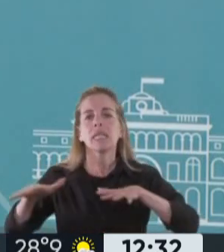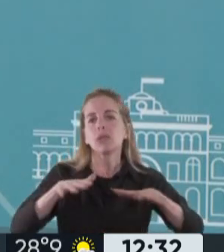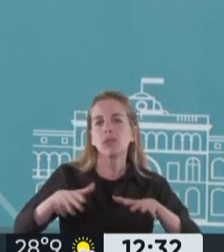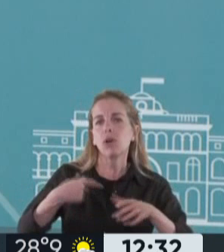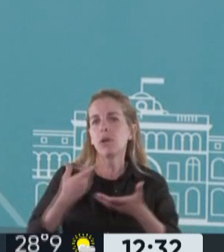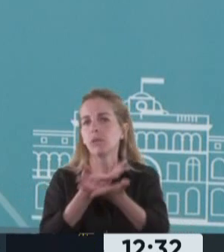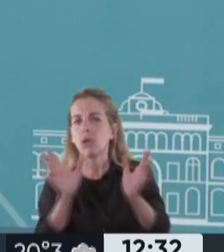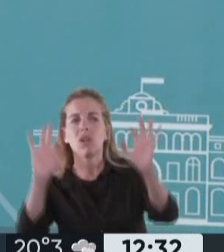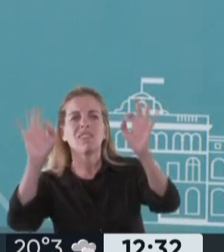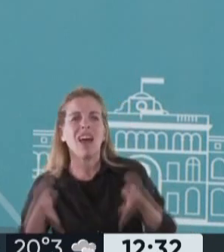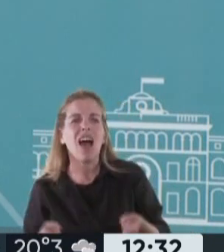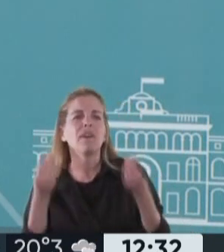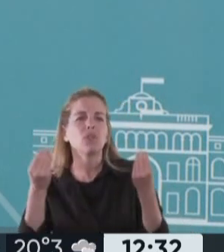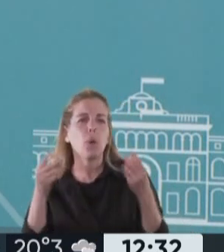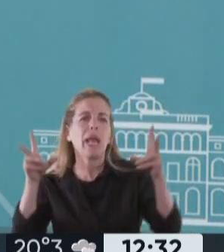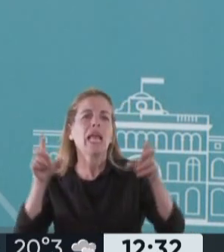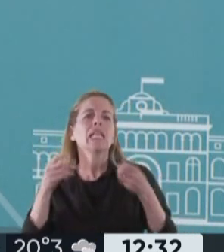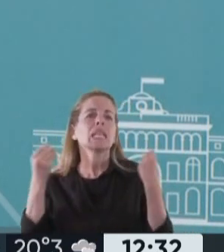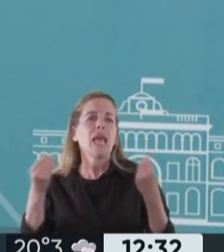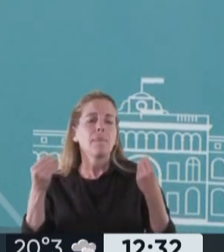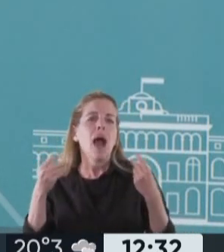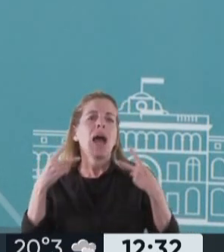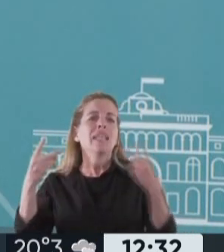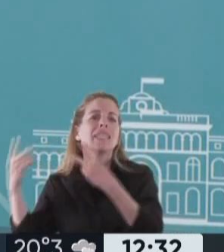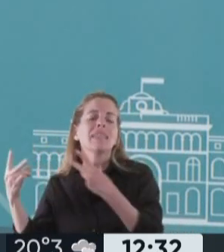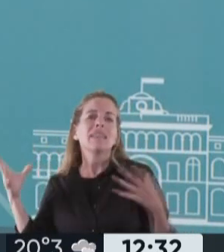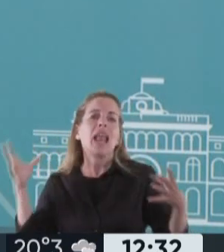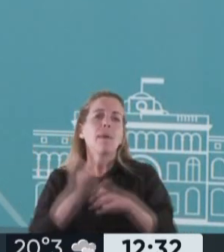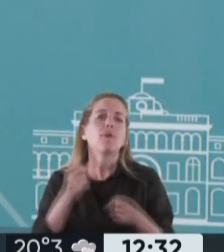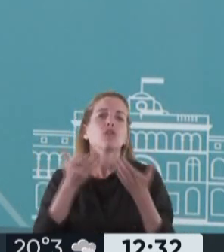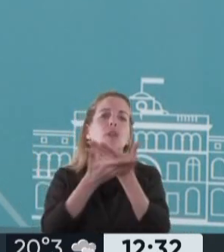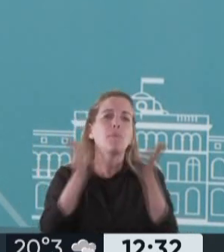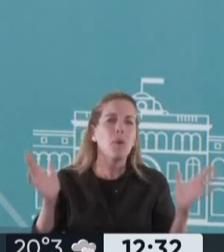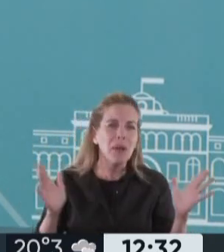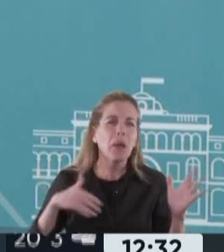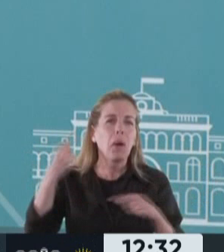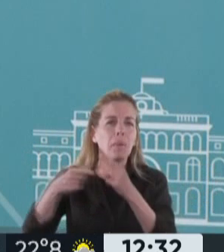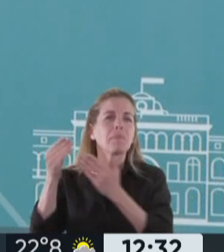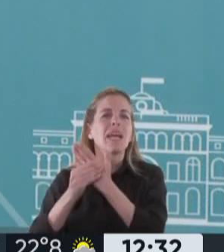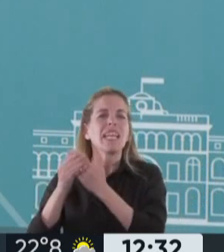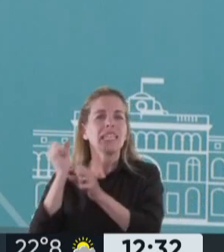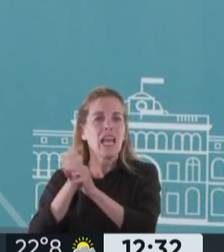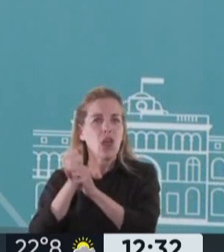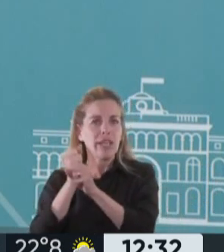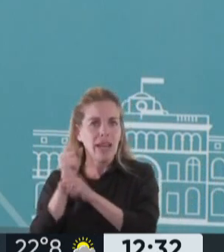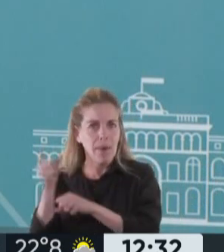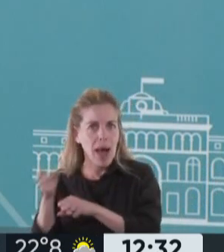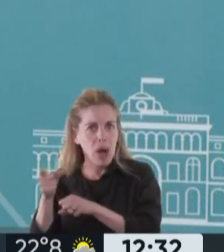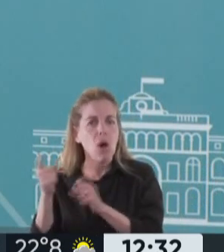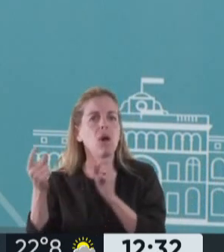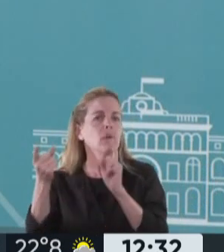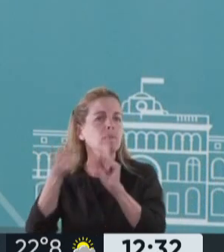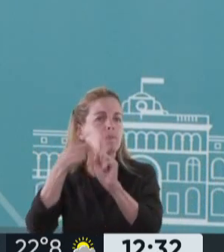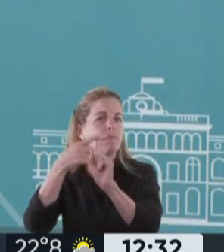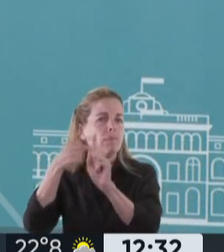público conocimiento vinculado a lo que es el transporte público. Ahí la ministra de Trabajo está en contacto